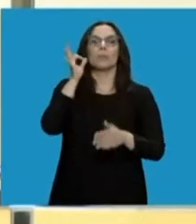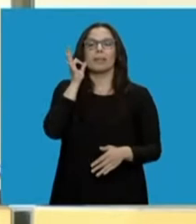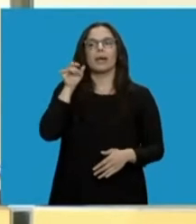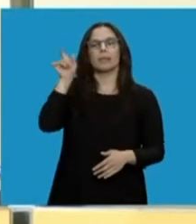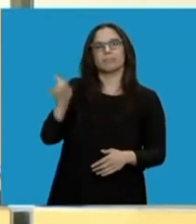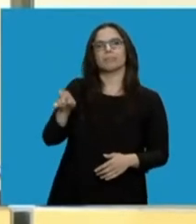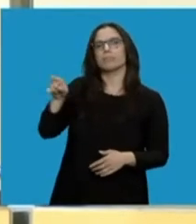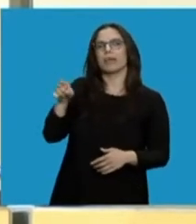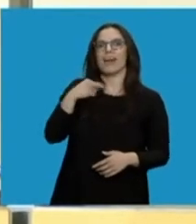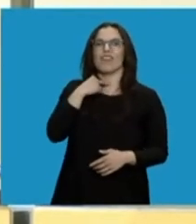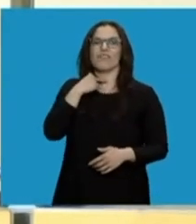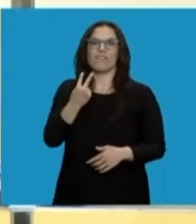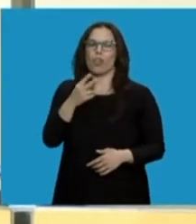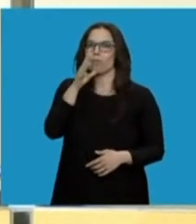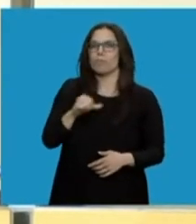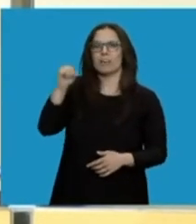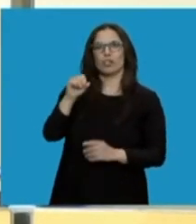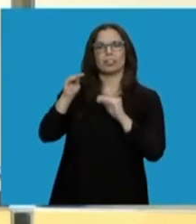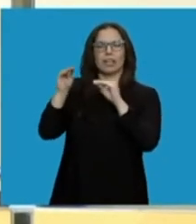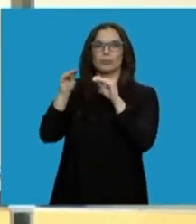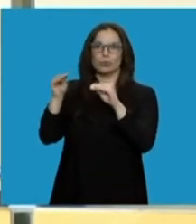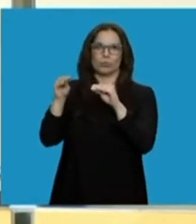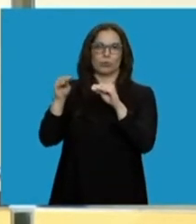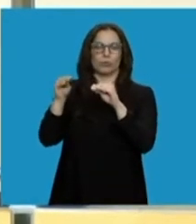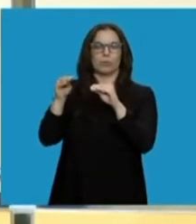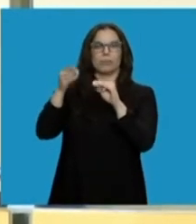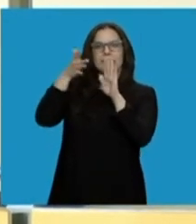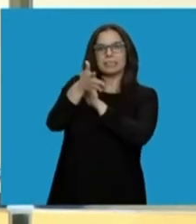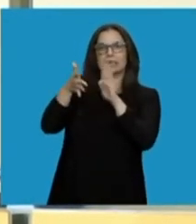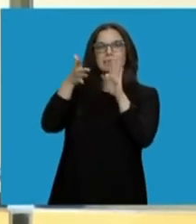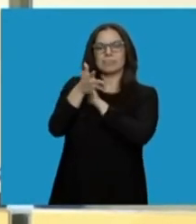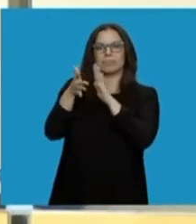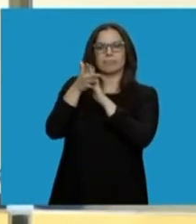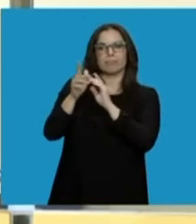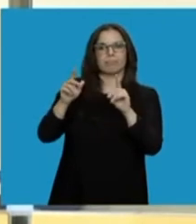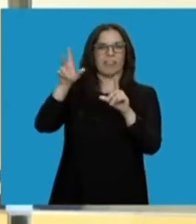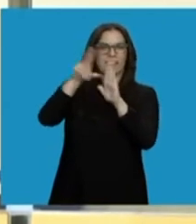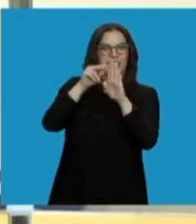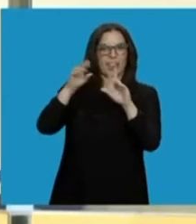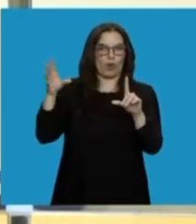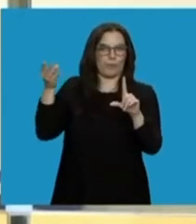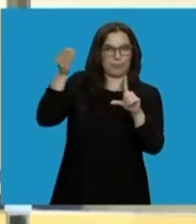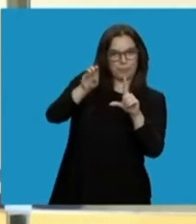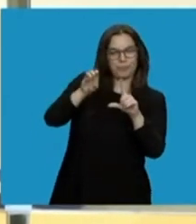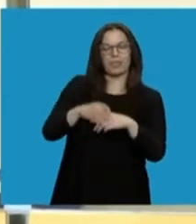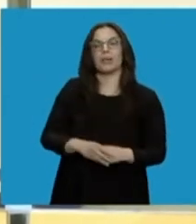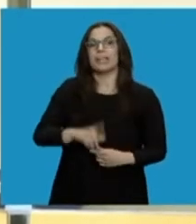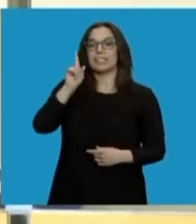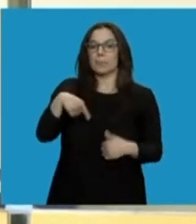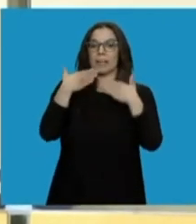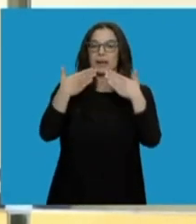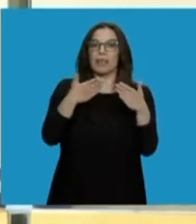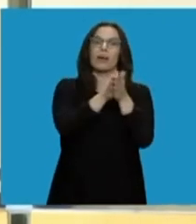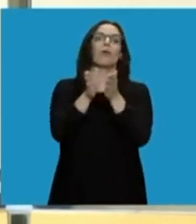puso la voz, esa maravillosa voz que Dios le ha dado para darle más lustre al reportaje. Y gracias también a mis compañeros